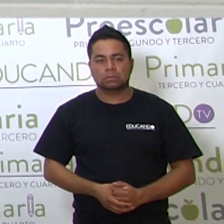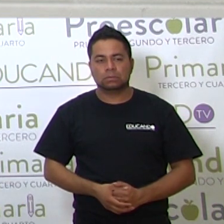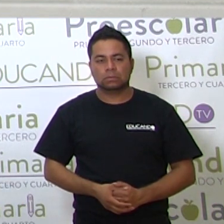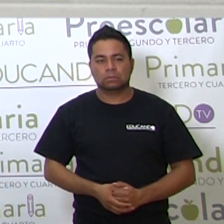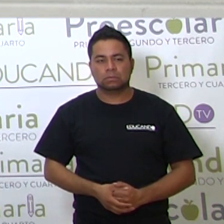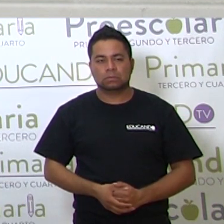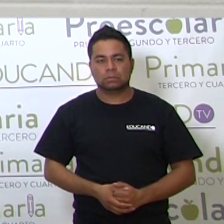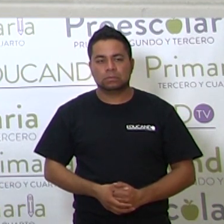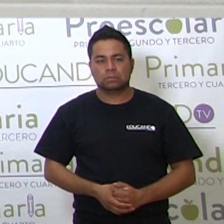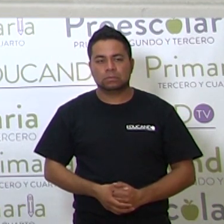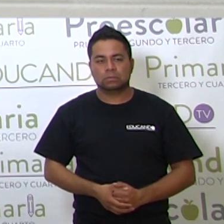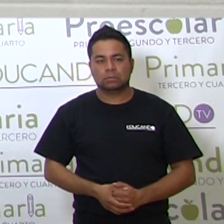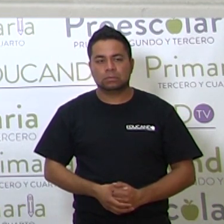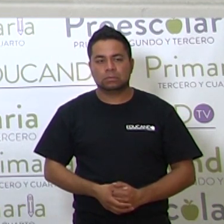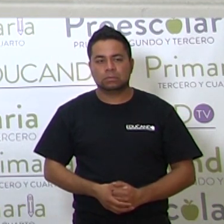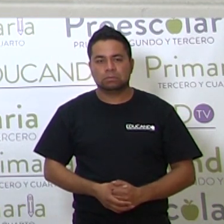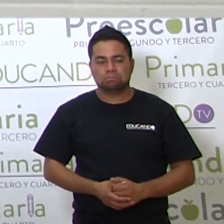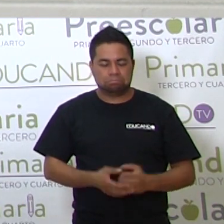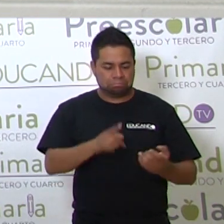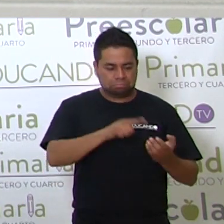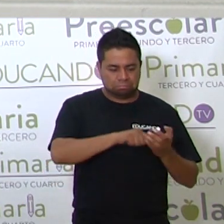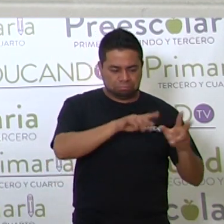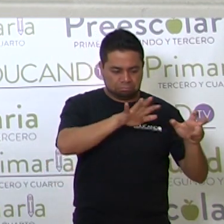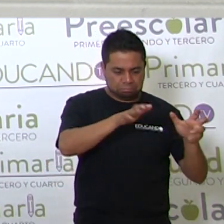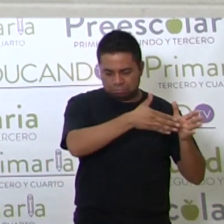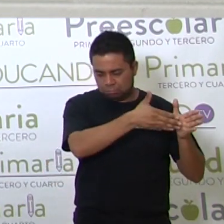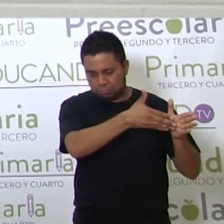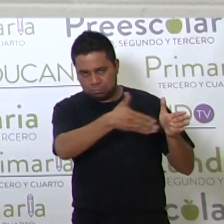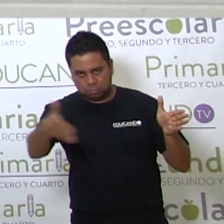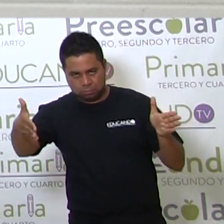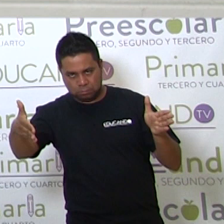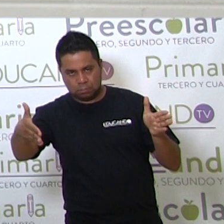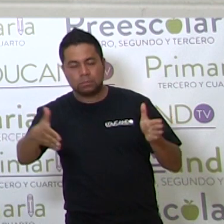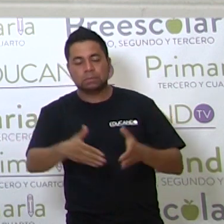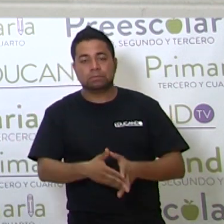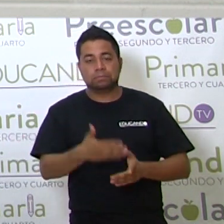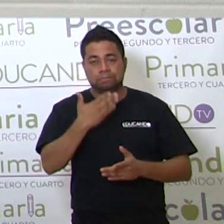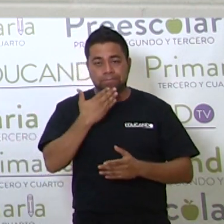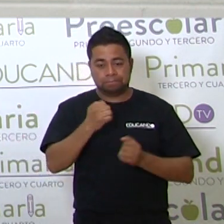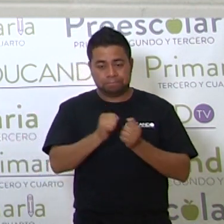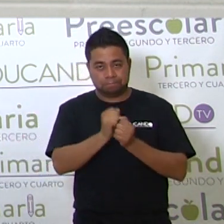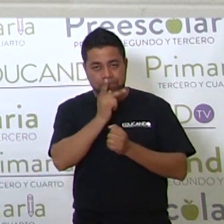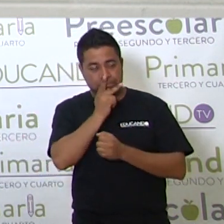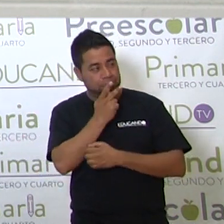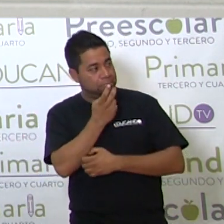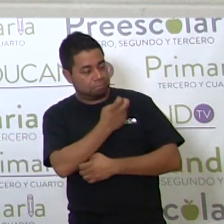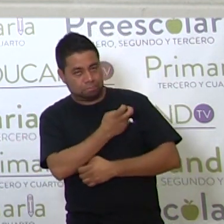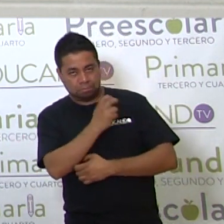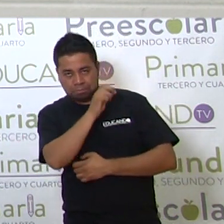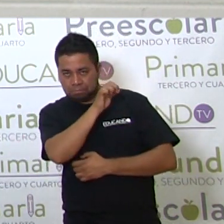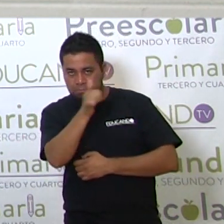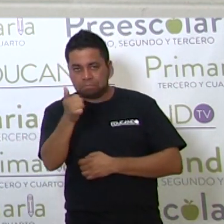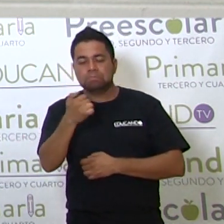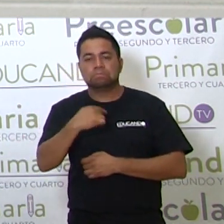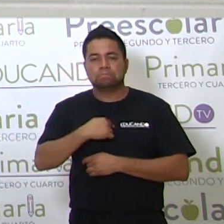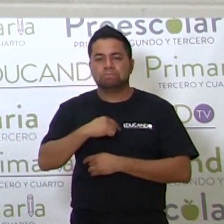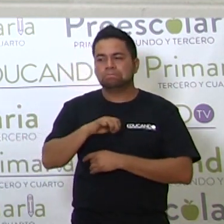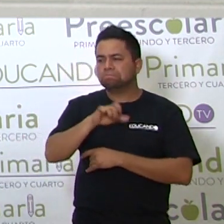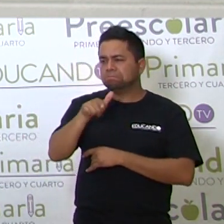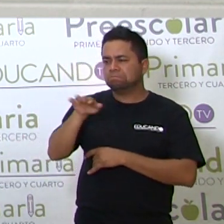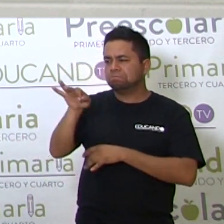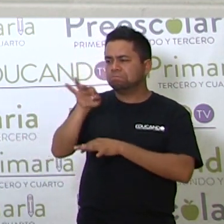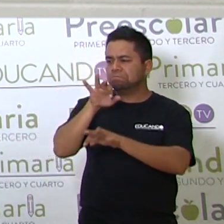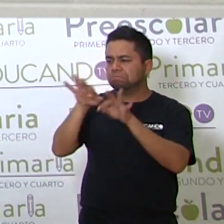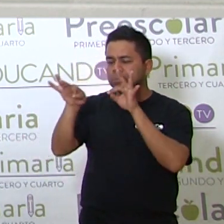O sea, a partir de 1800. Bien, pues con estas palabras y otras que yo ya voy a rescatar de